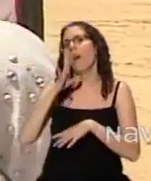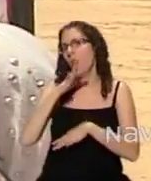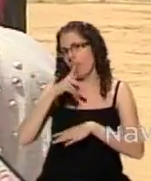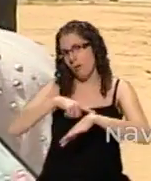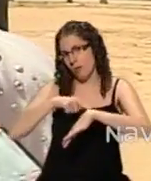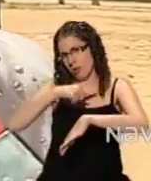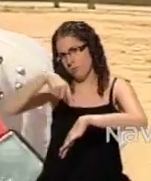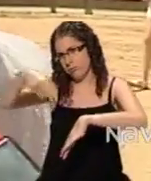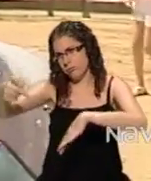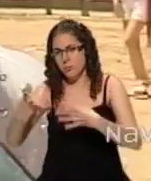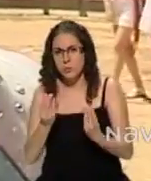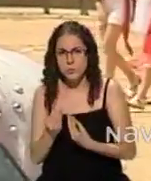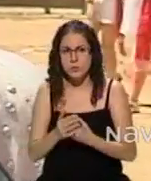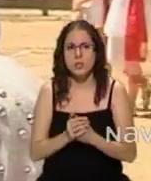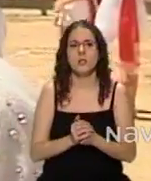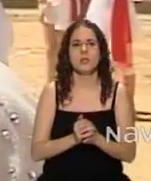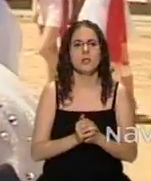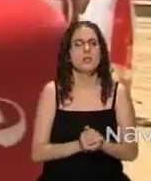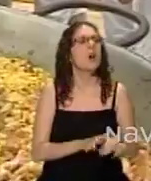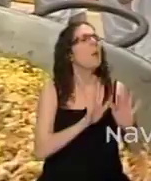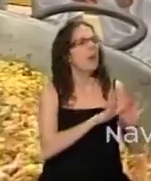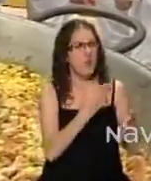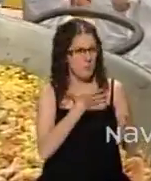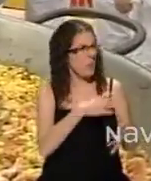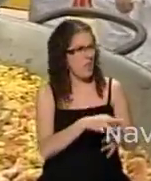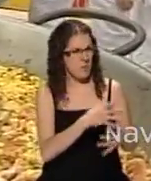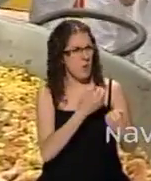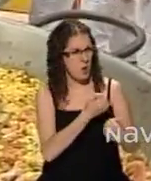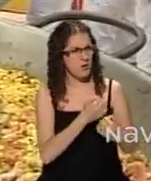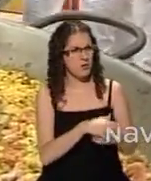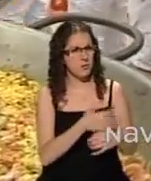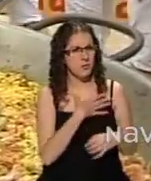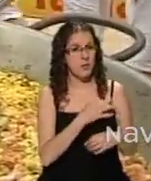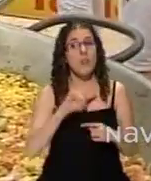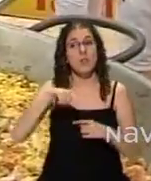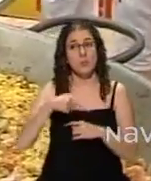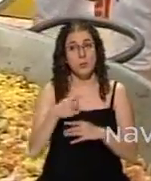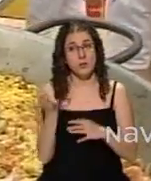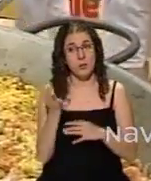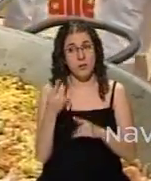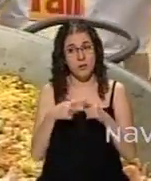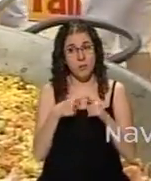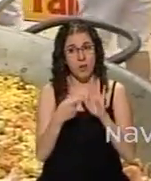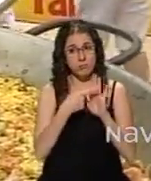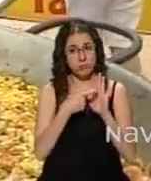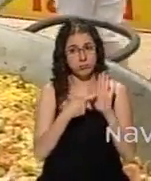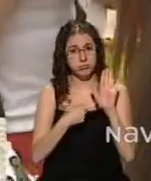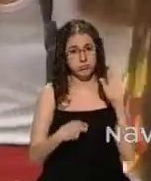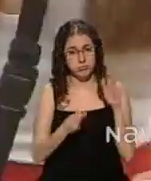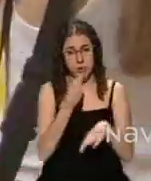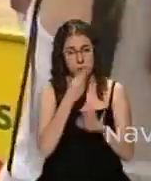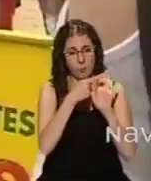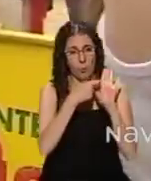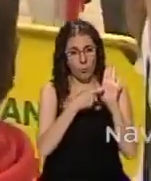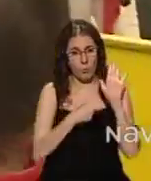Sí, pero que no, que podemos con todo. Y luego nos tendremos que poner a dieta, ¿no? Porque vermú paella nos vamos a poner luego a dieta. Ya nos iremos a andar,